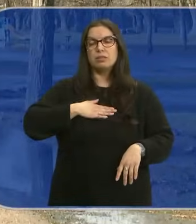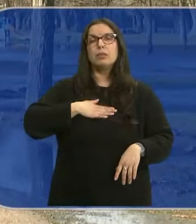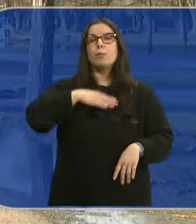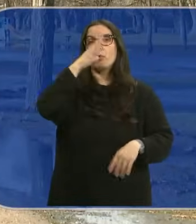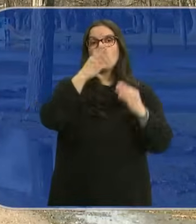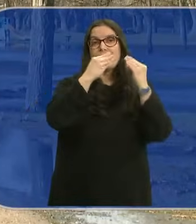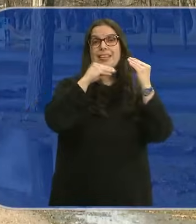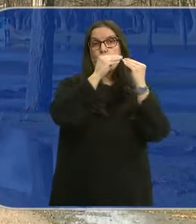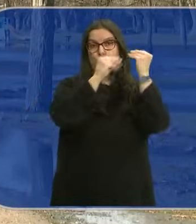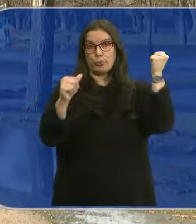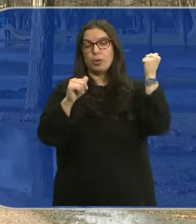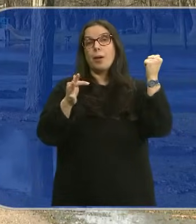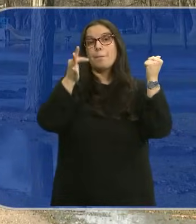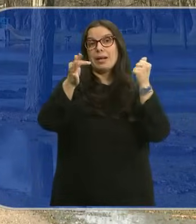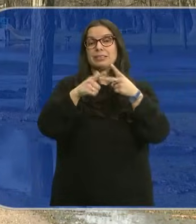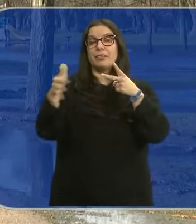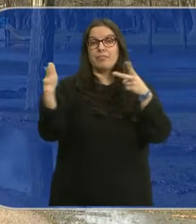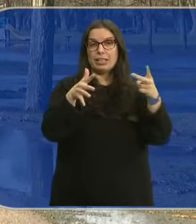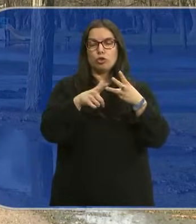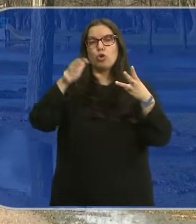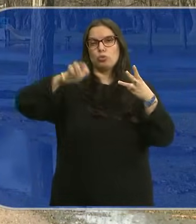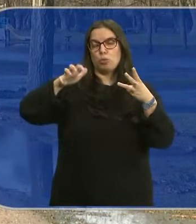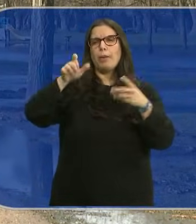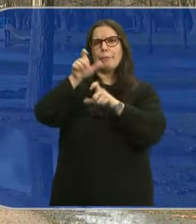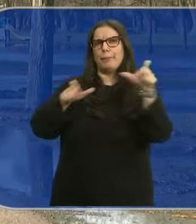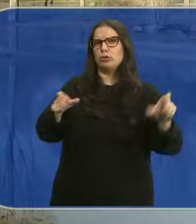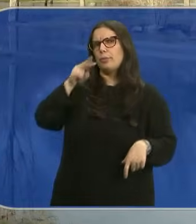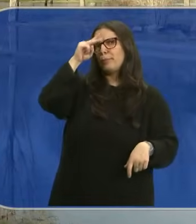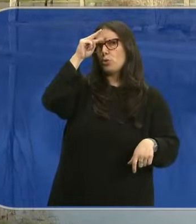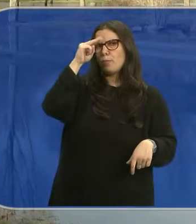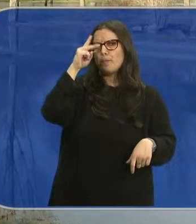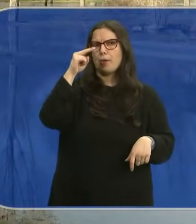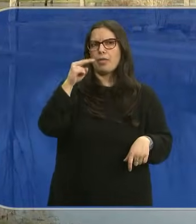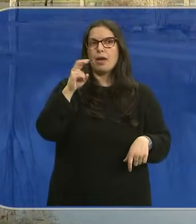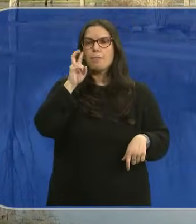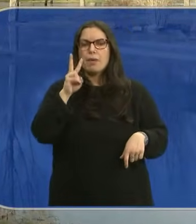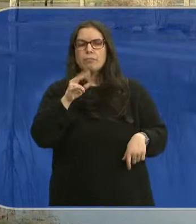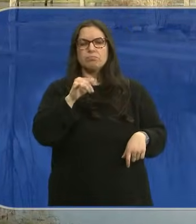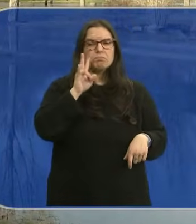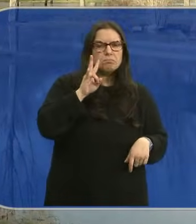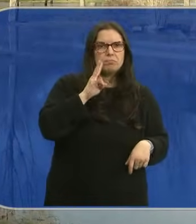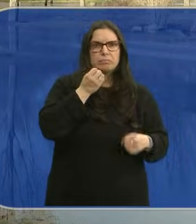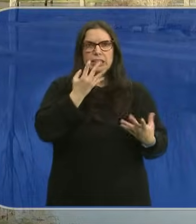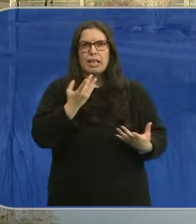por deshielo y se suman otros dos, por viento y por lluvia. La gente está preocupada y se acerca al río a ver cómo baja.